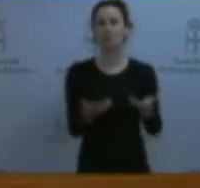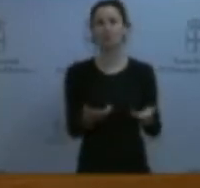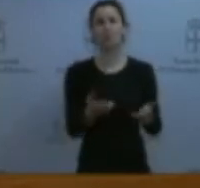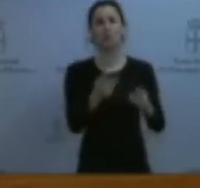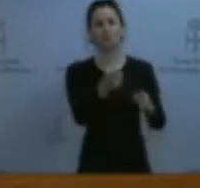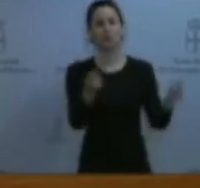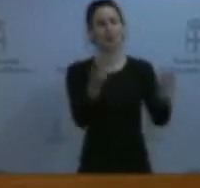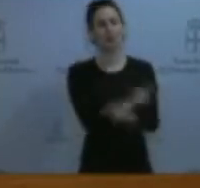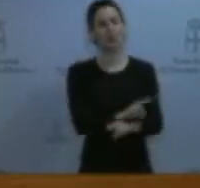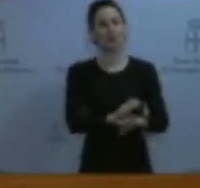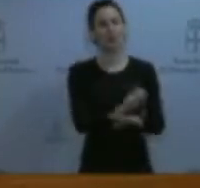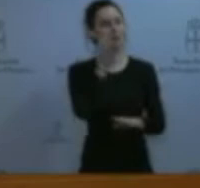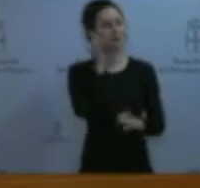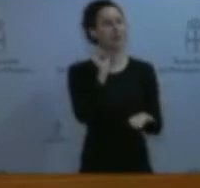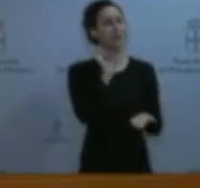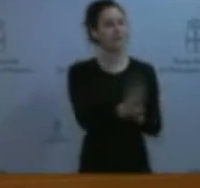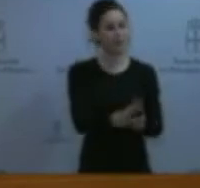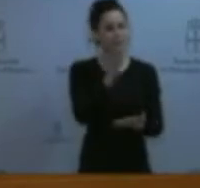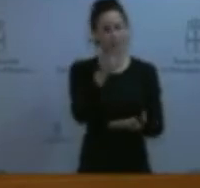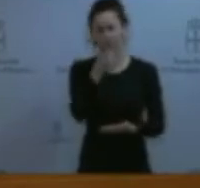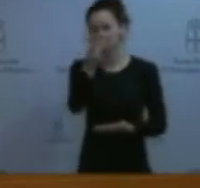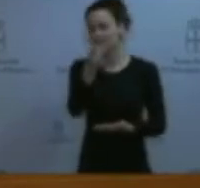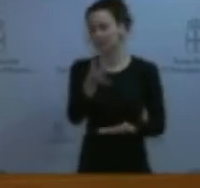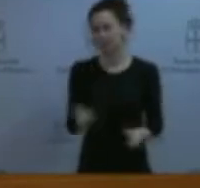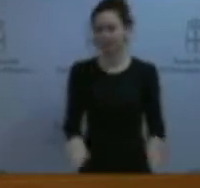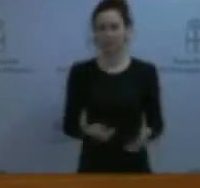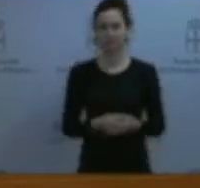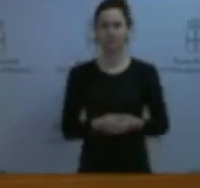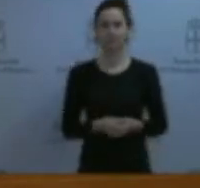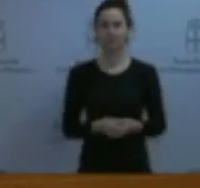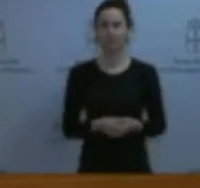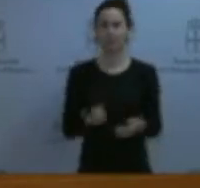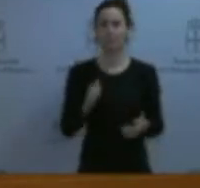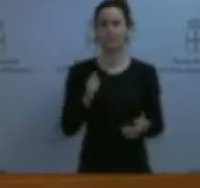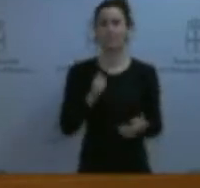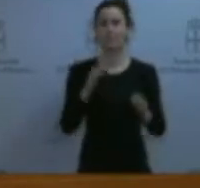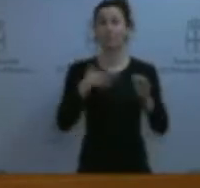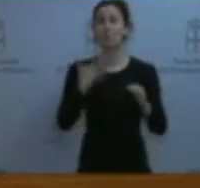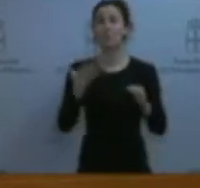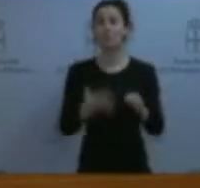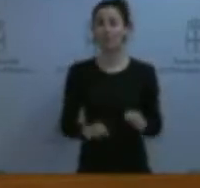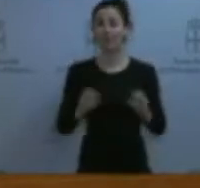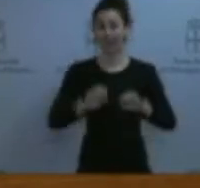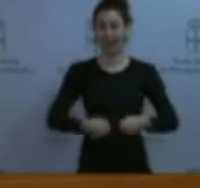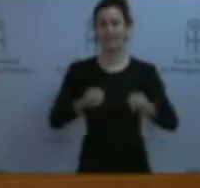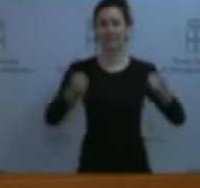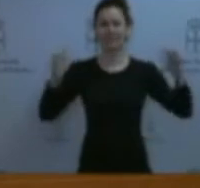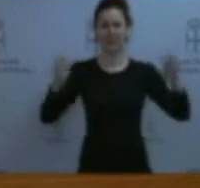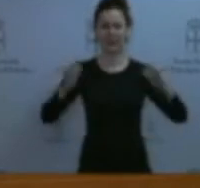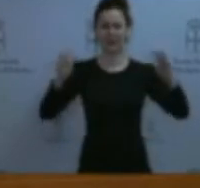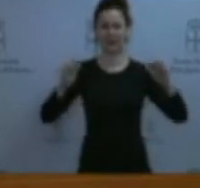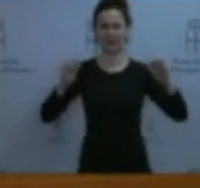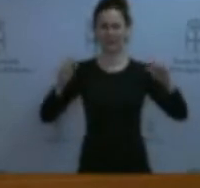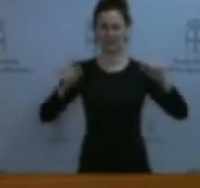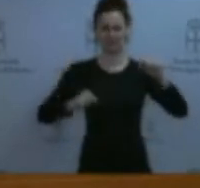parece absolutamente vergonzoso: la posibilidad de haber tenido una lluvia ácida en Avilés.